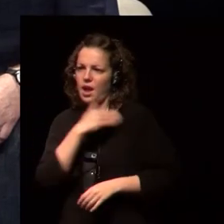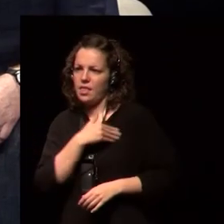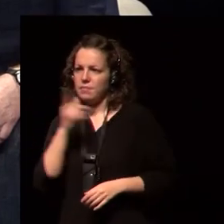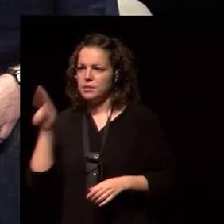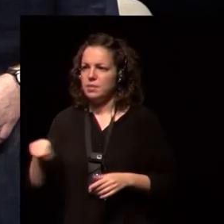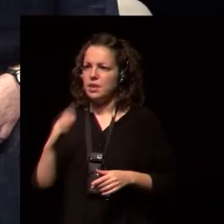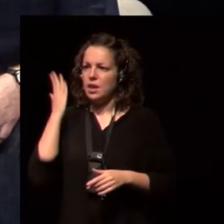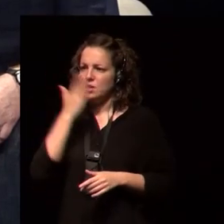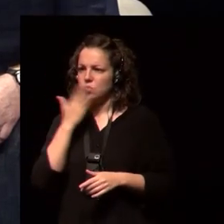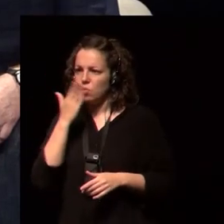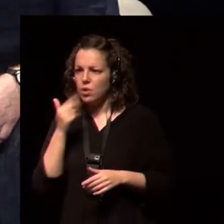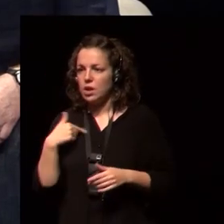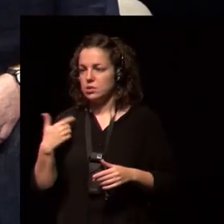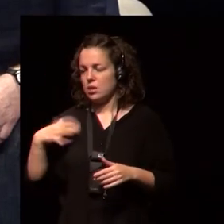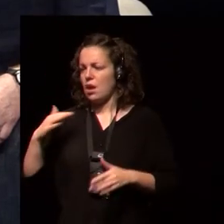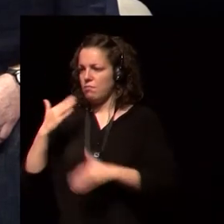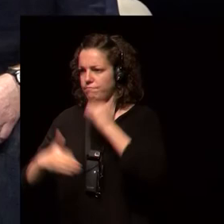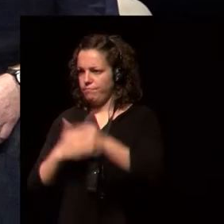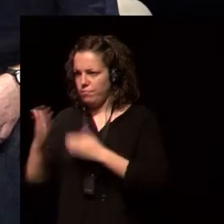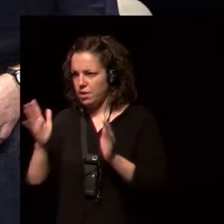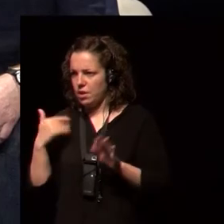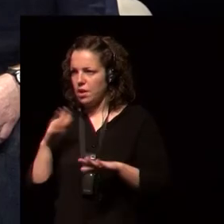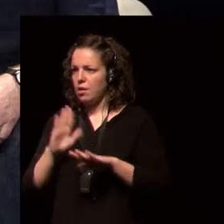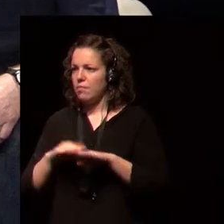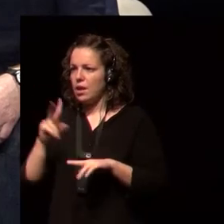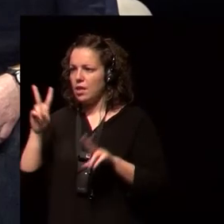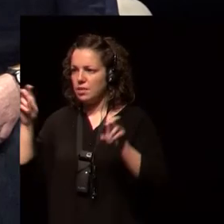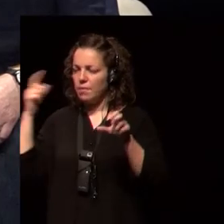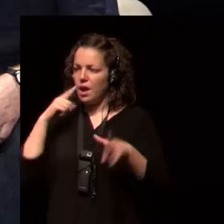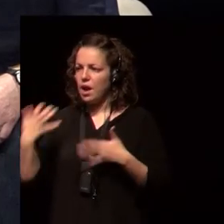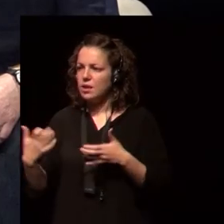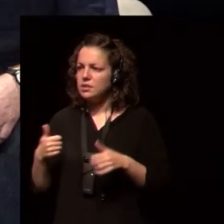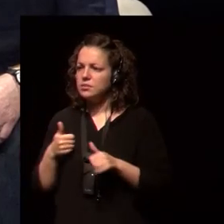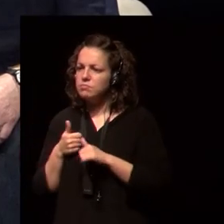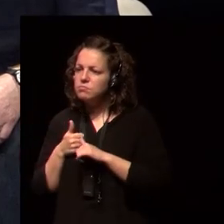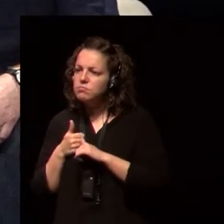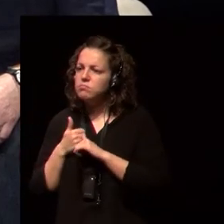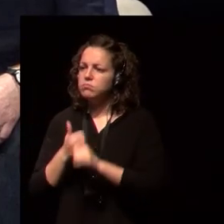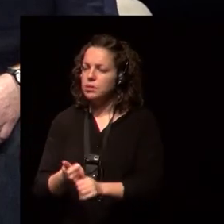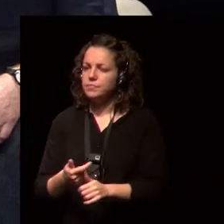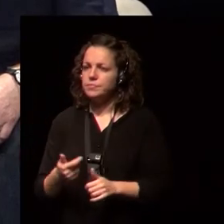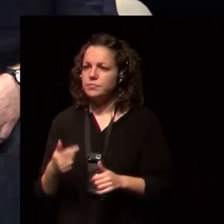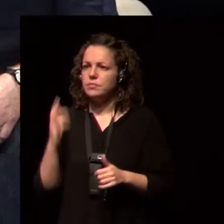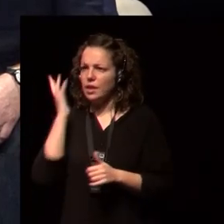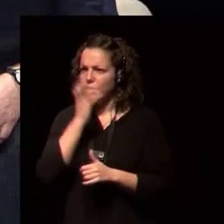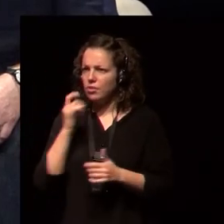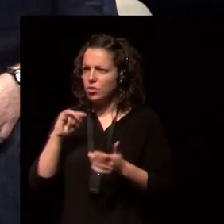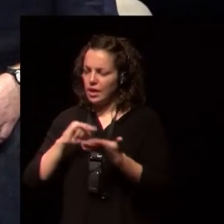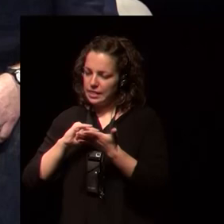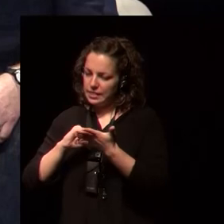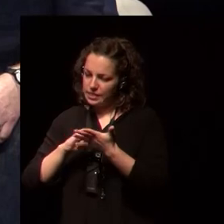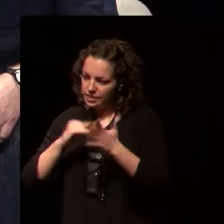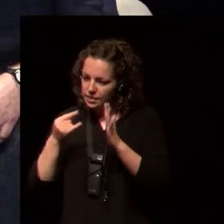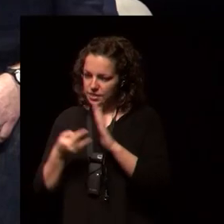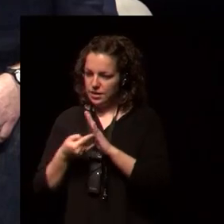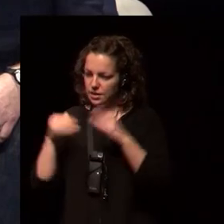academias, escuelas avanzados para las artes siguen siendo centros que se centran